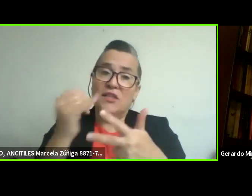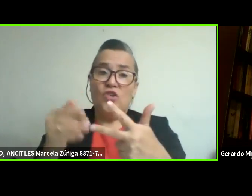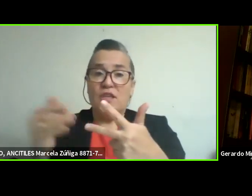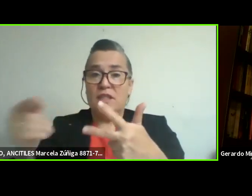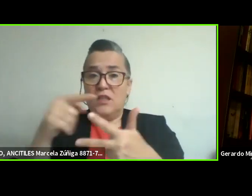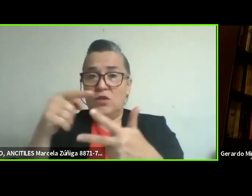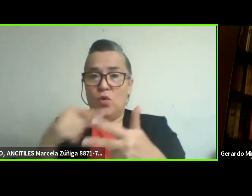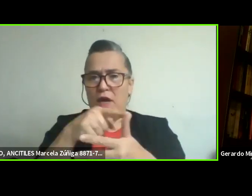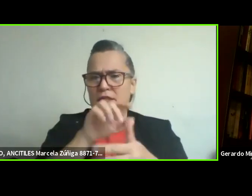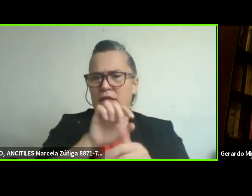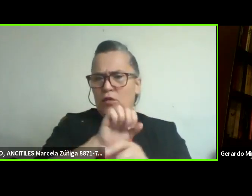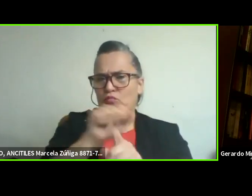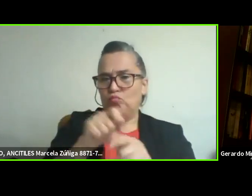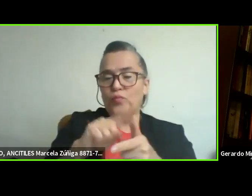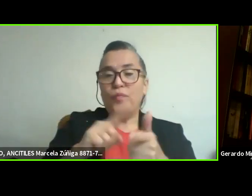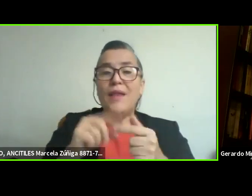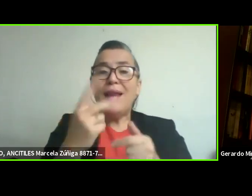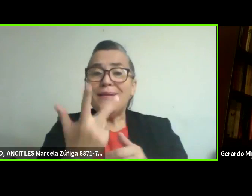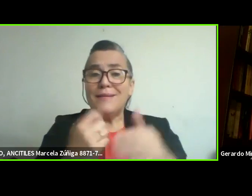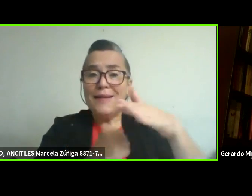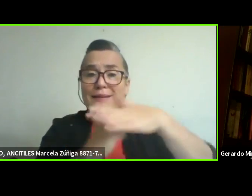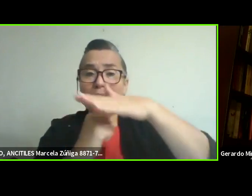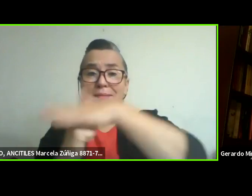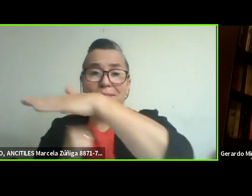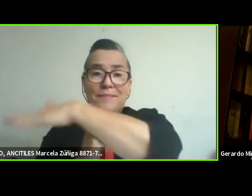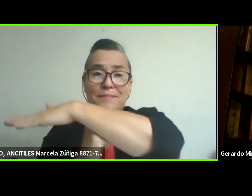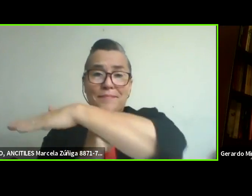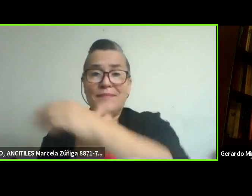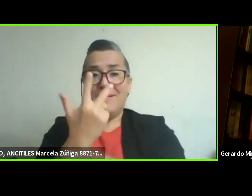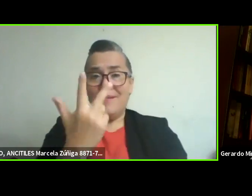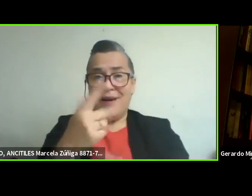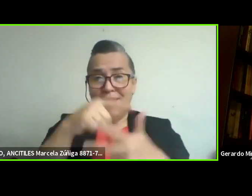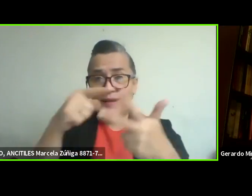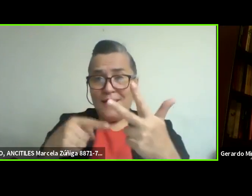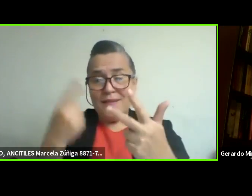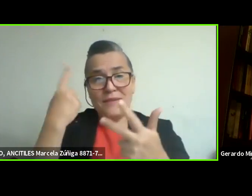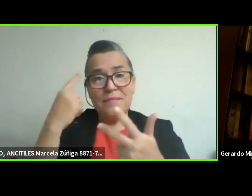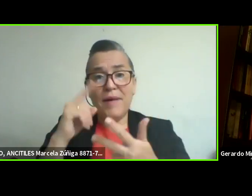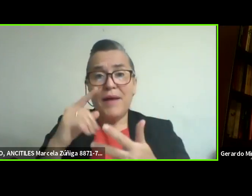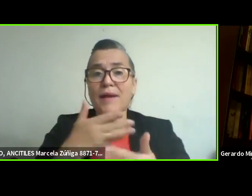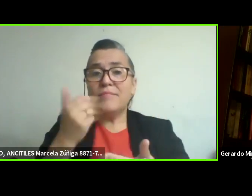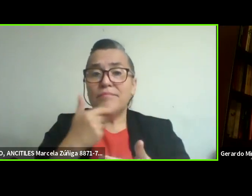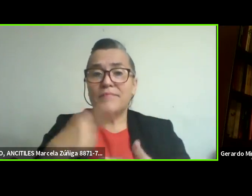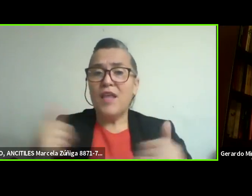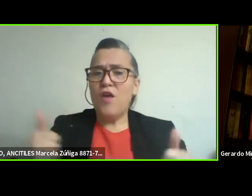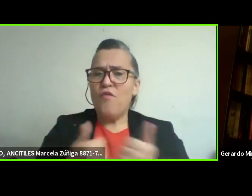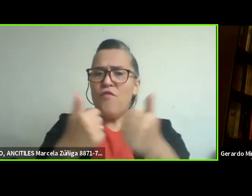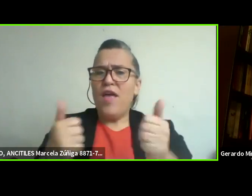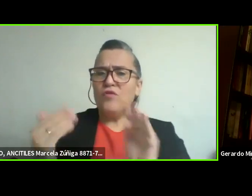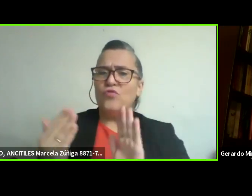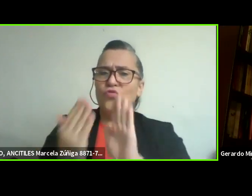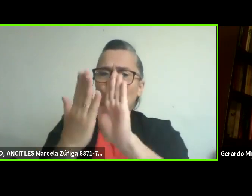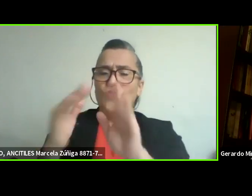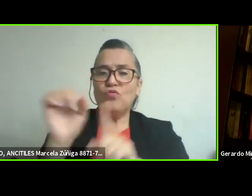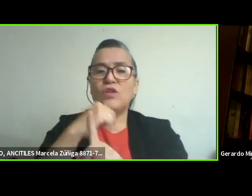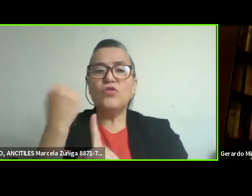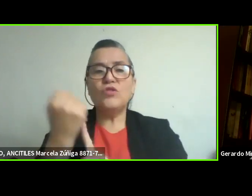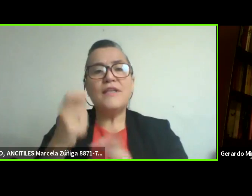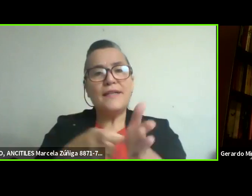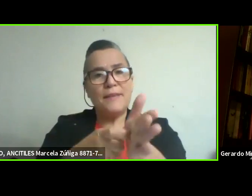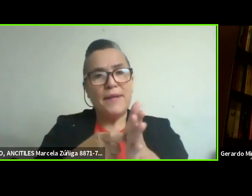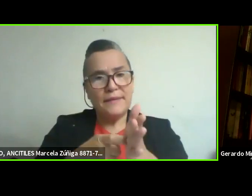de sus festivales para la formación de profesionales preparados para afrontar los retos y como sociedad demanda